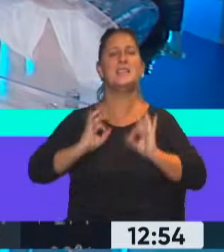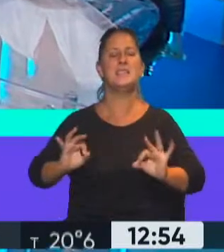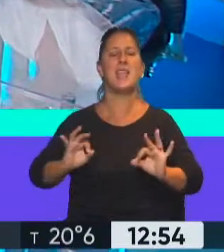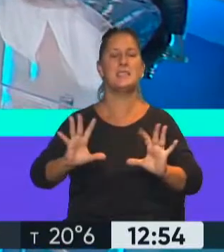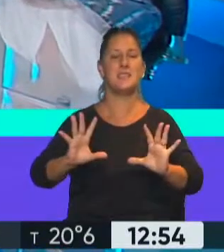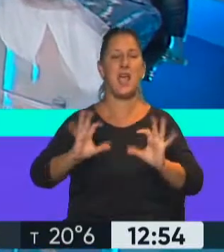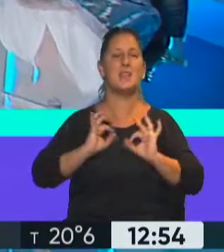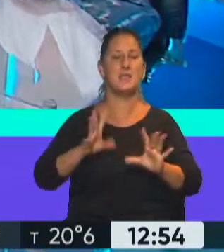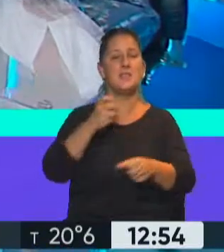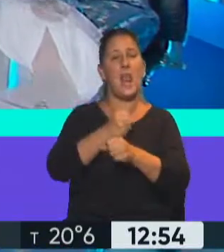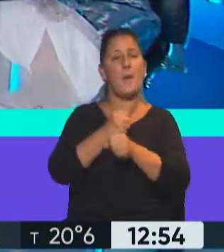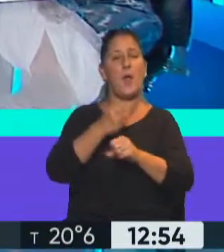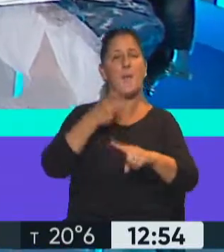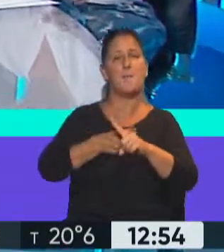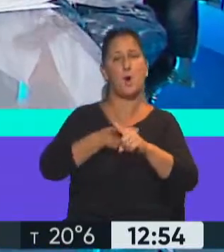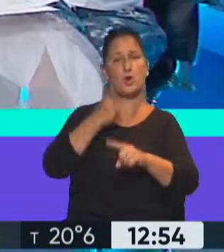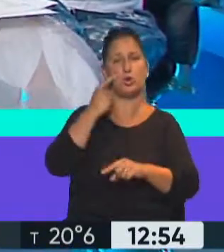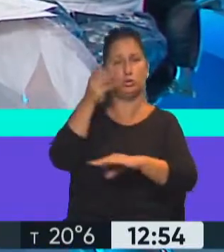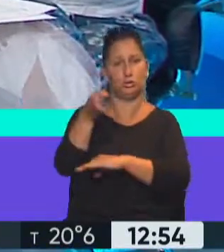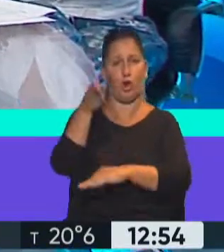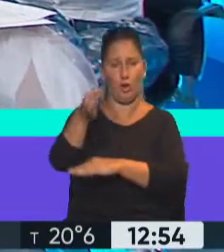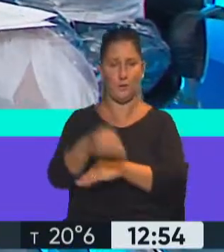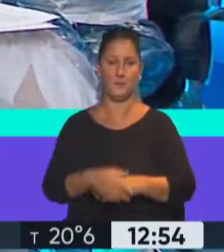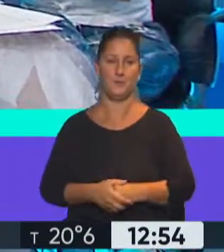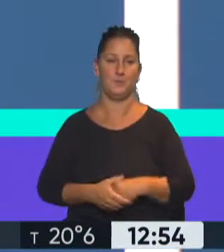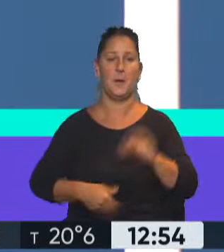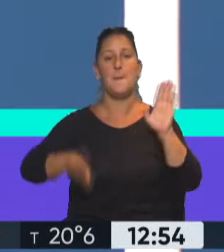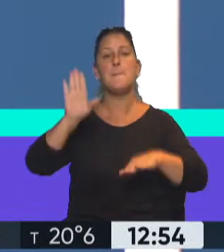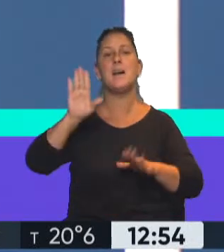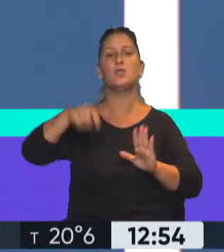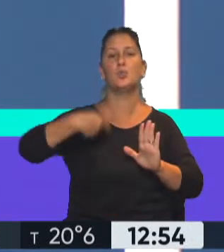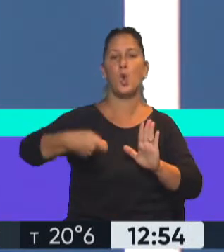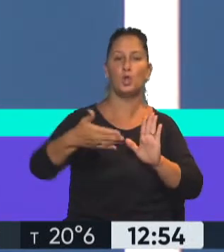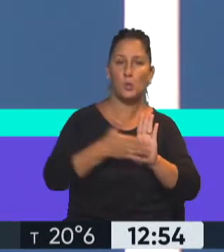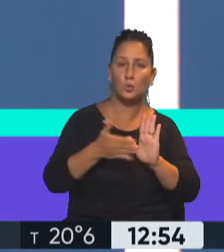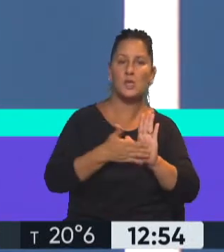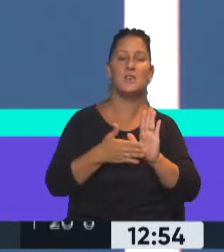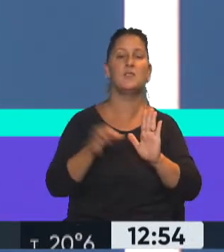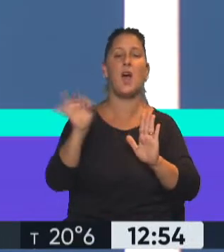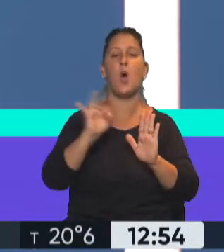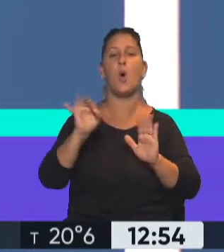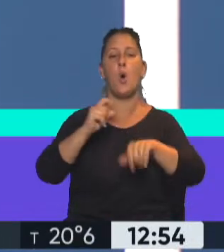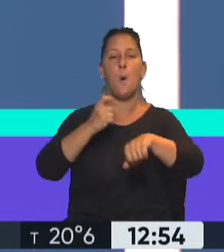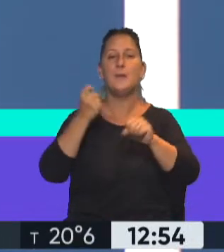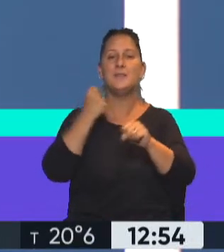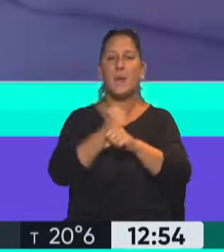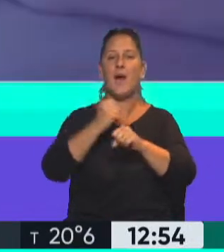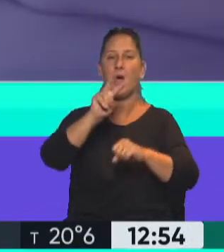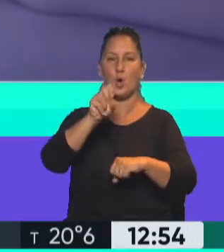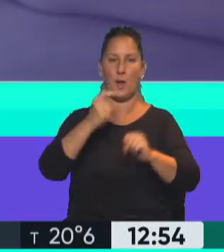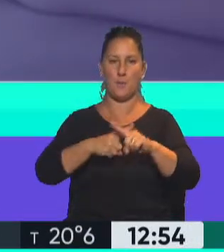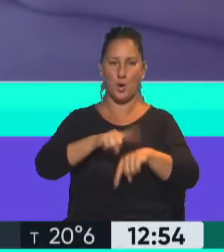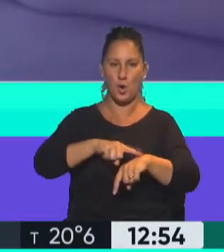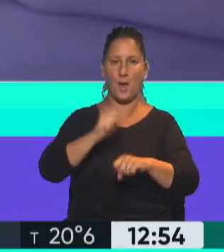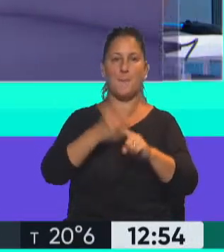realizarse los controles bueno pues fundamental sobre todo aquellos que son monotributistas o que trabajan por hora o por día mira si